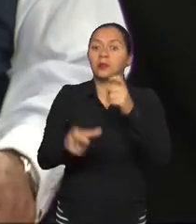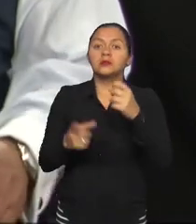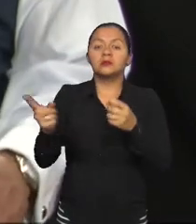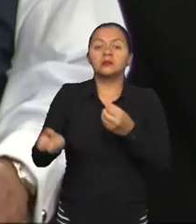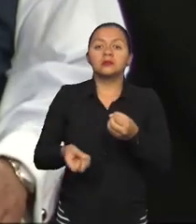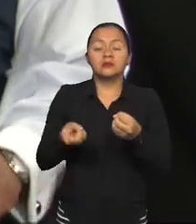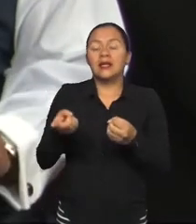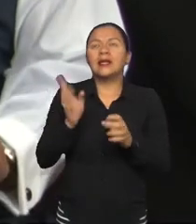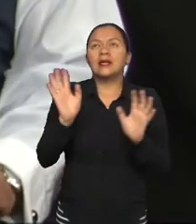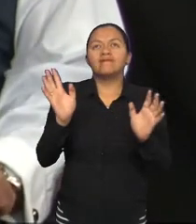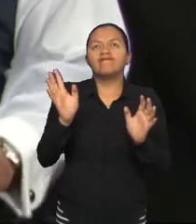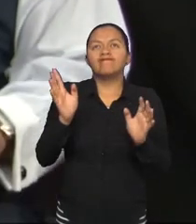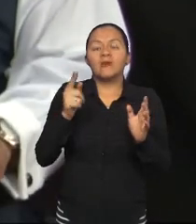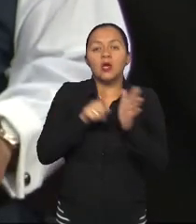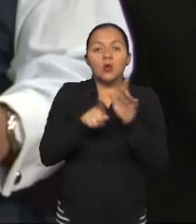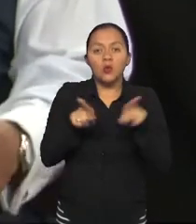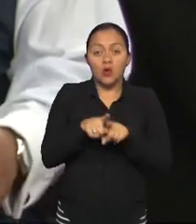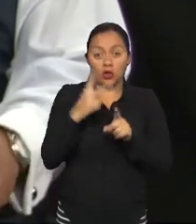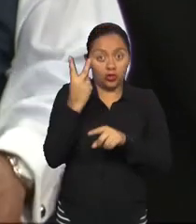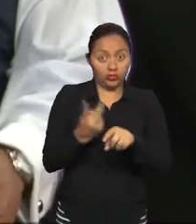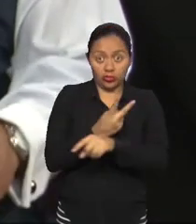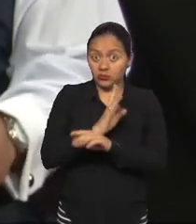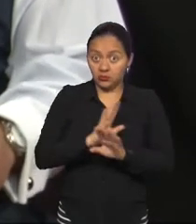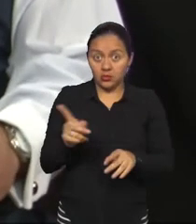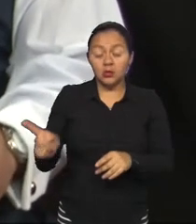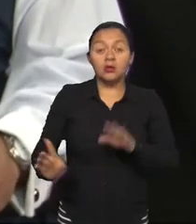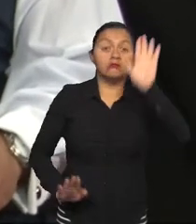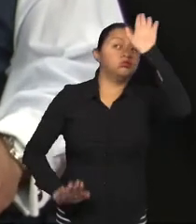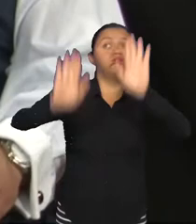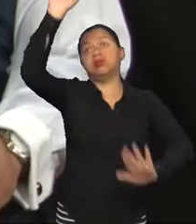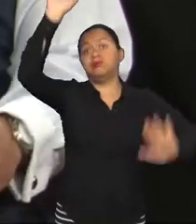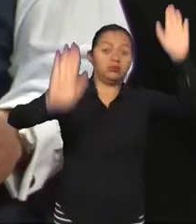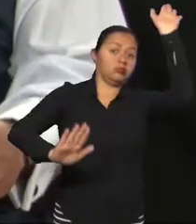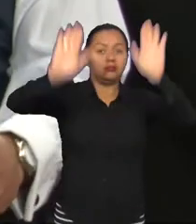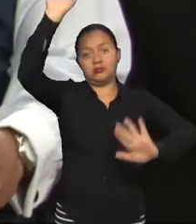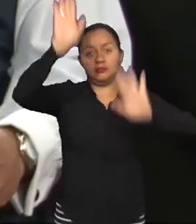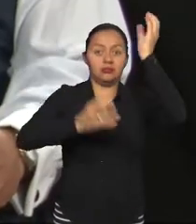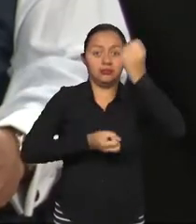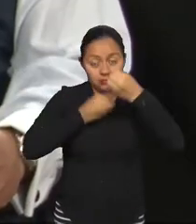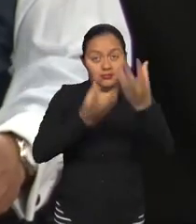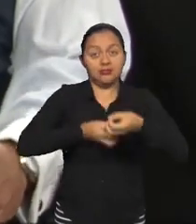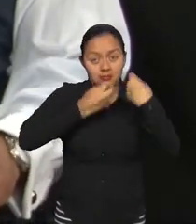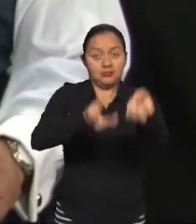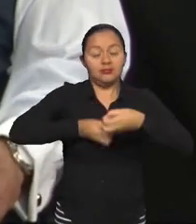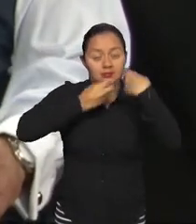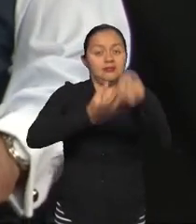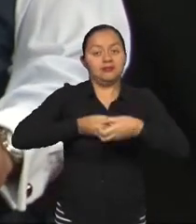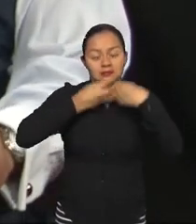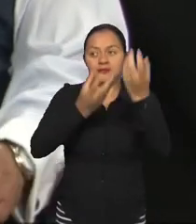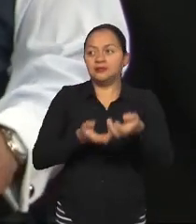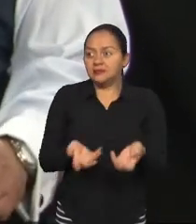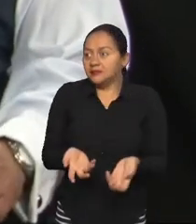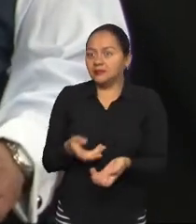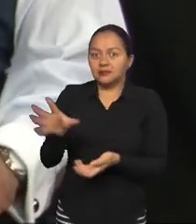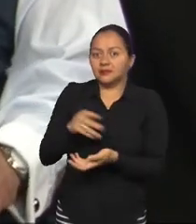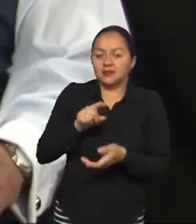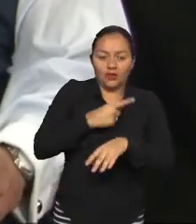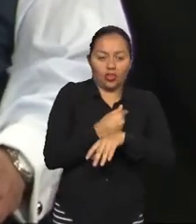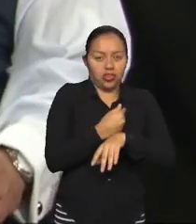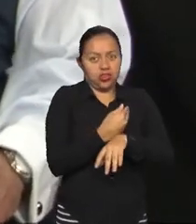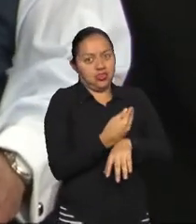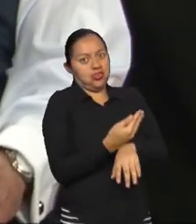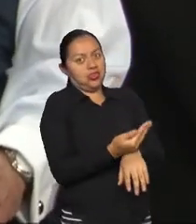tenían acceso a ese espacio para dejar oír sus voces, querían continuar y seguir conversando. Y sobre todo, en muchas